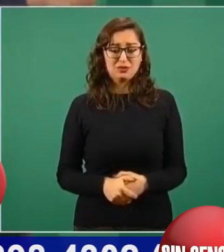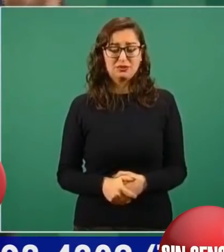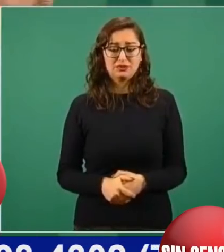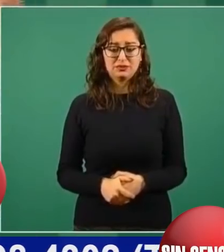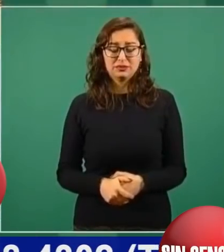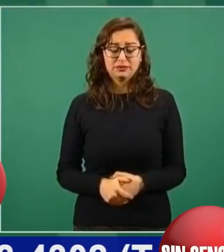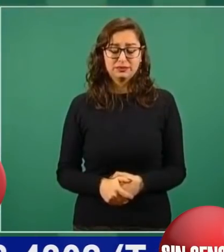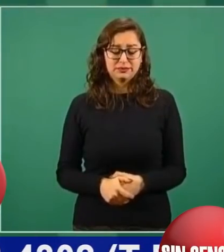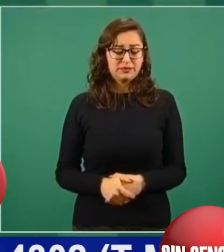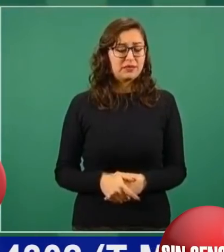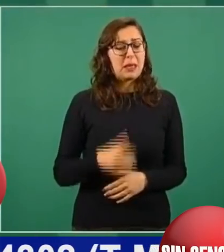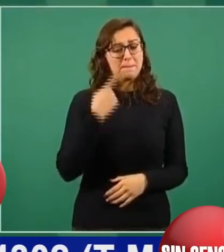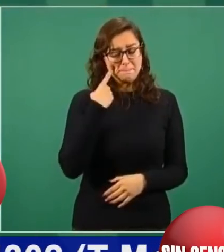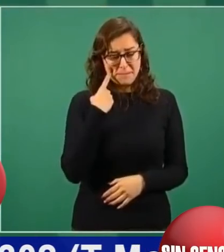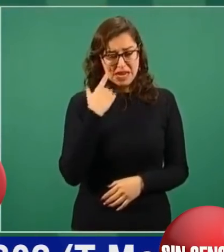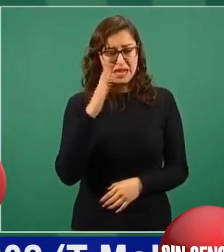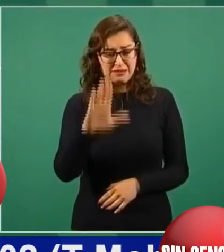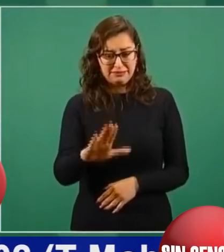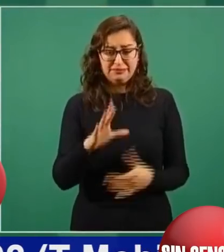si una obra